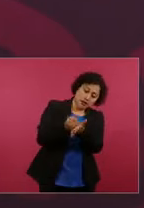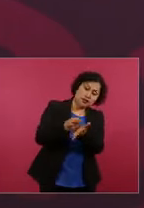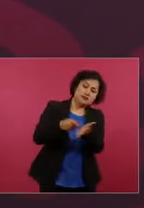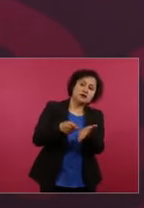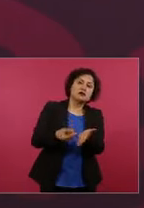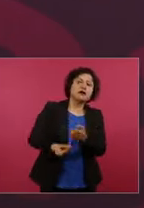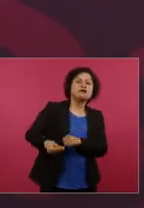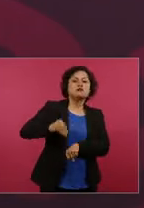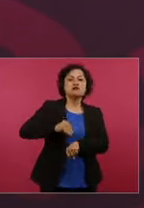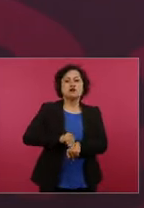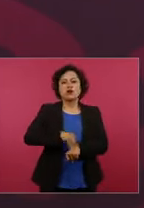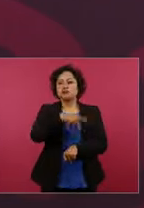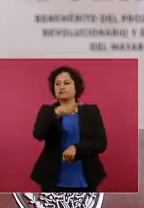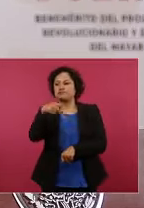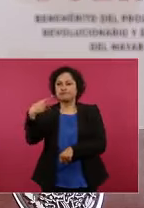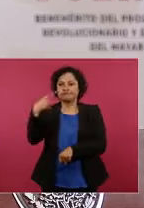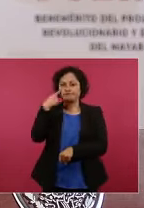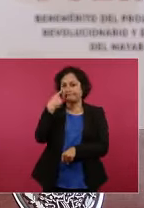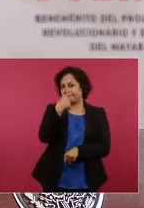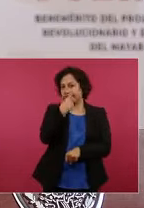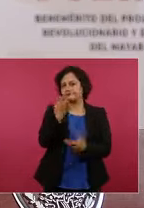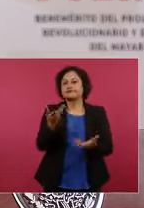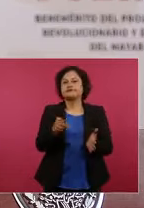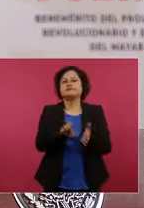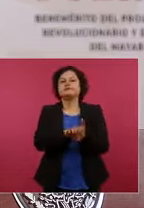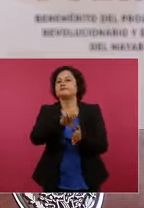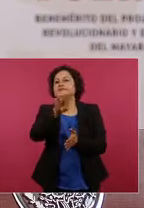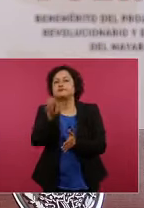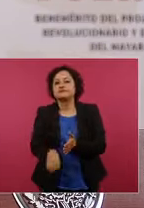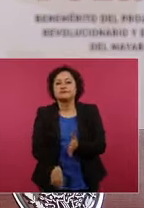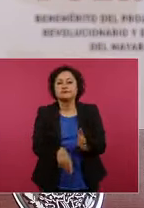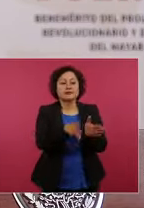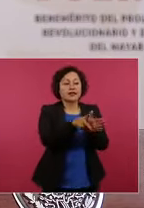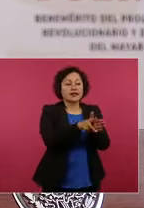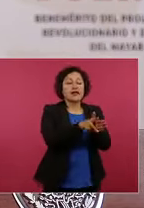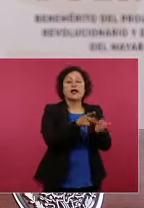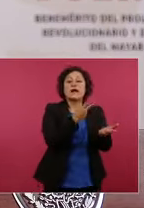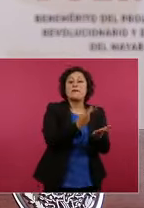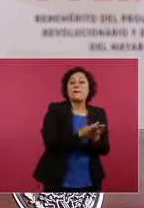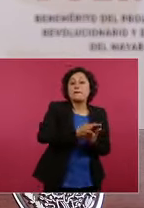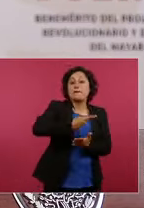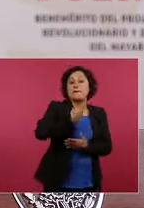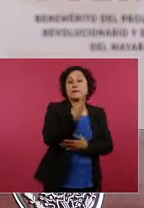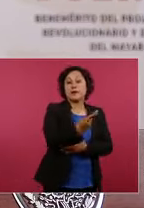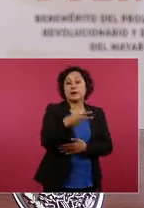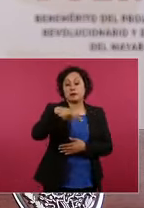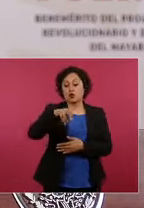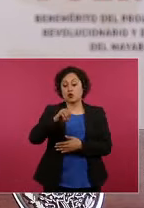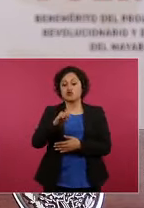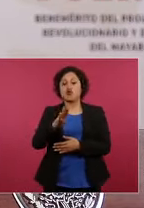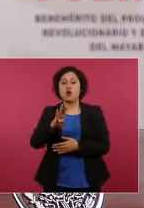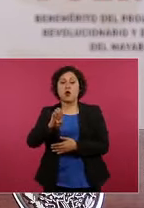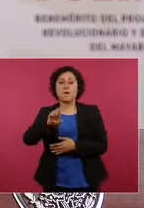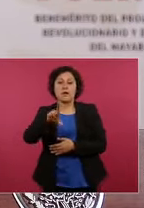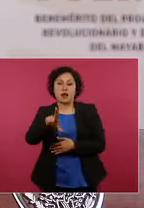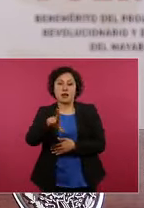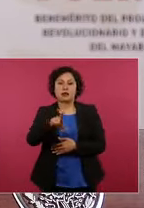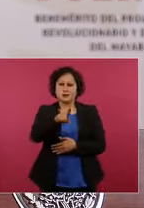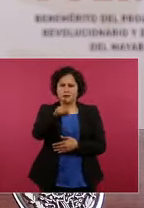para la designación de los premios Nobel, así como hay premios Nobel de la paz, ¿no?,